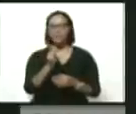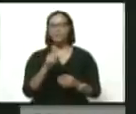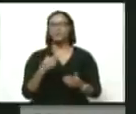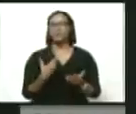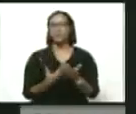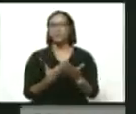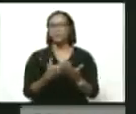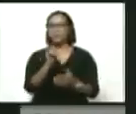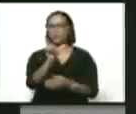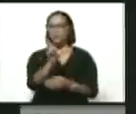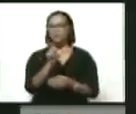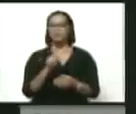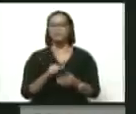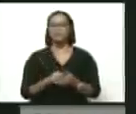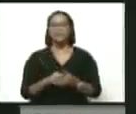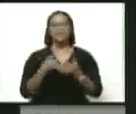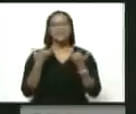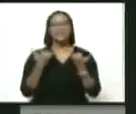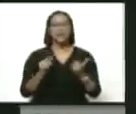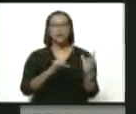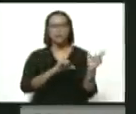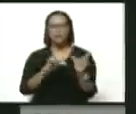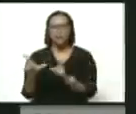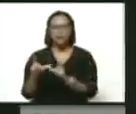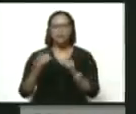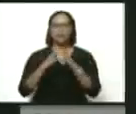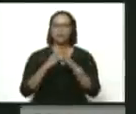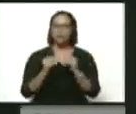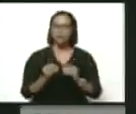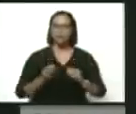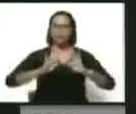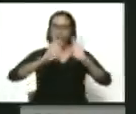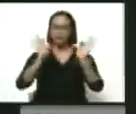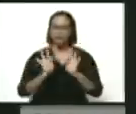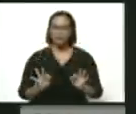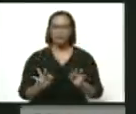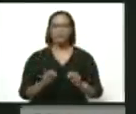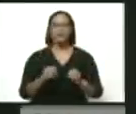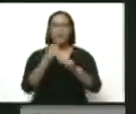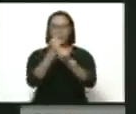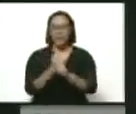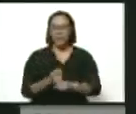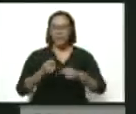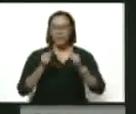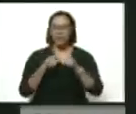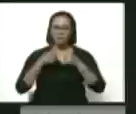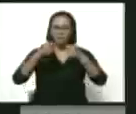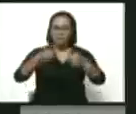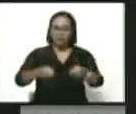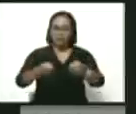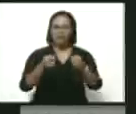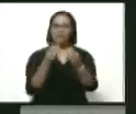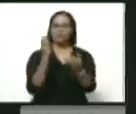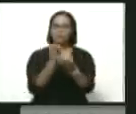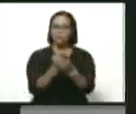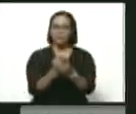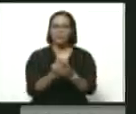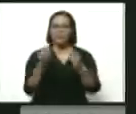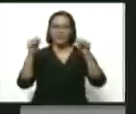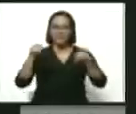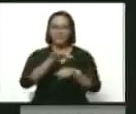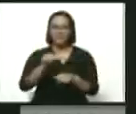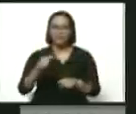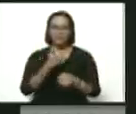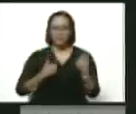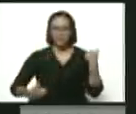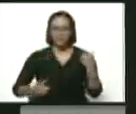Venezuela. Ya están listas todas las comisiones. Nosotros esperamos entregarle esta misma semana, presidente, los documentos para su revisión.